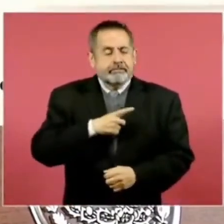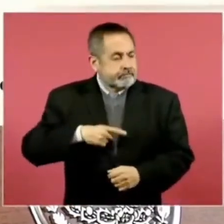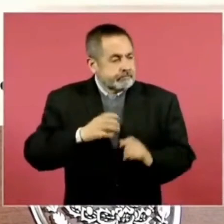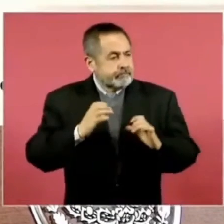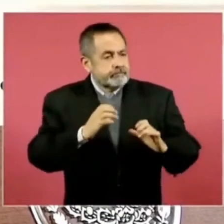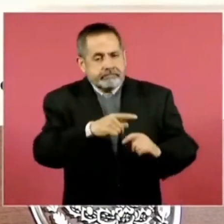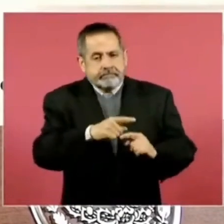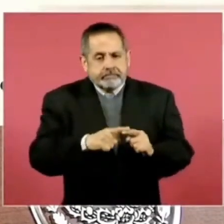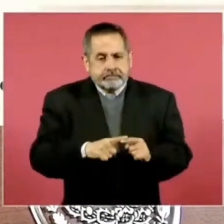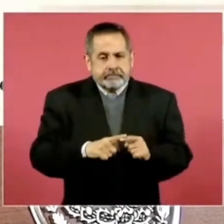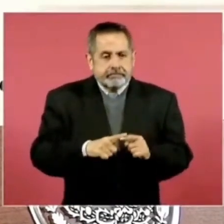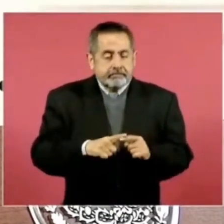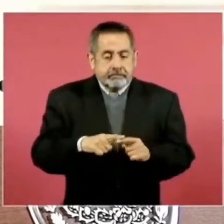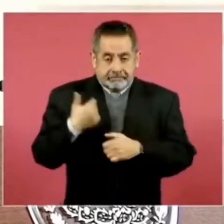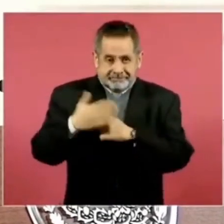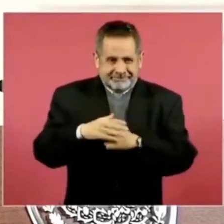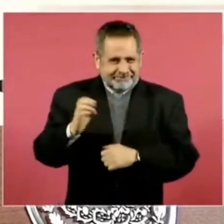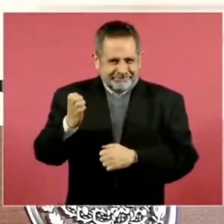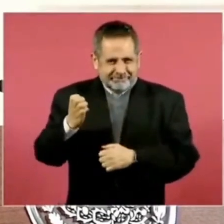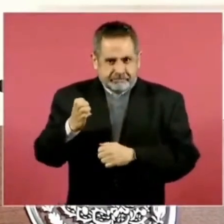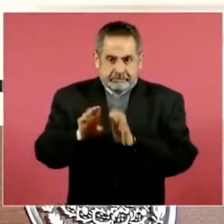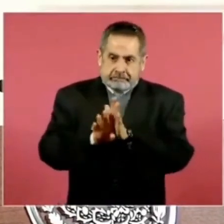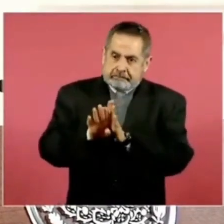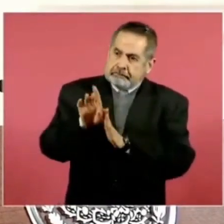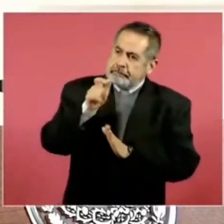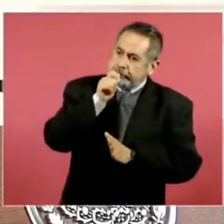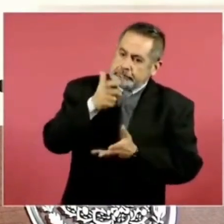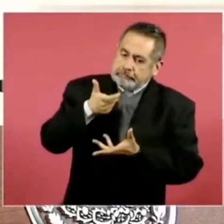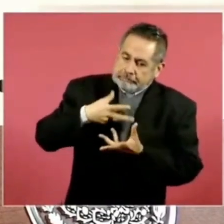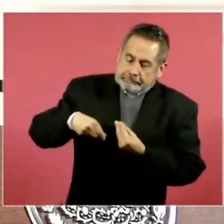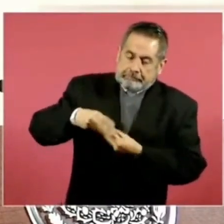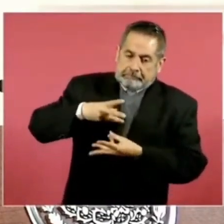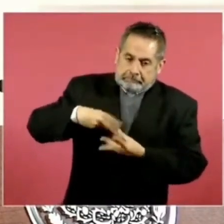que no haya cuesta de enero como era antes.